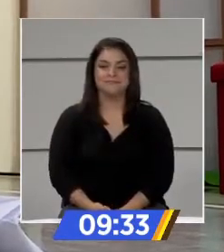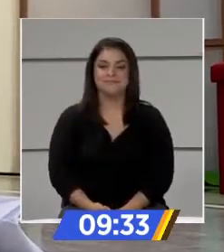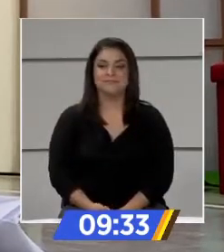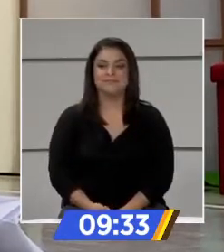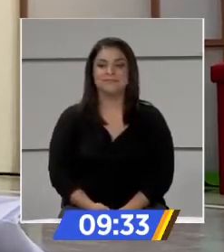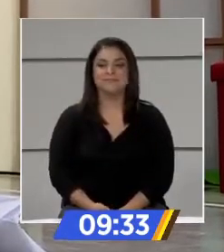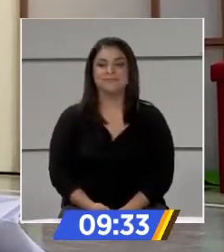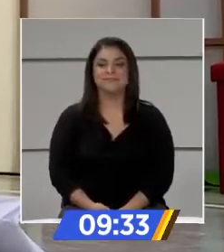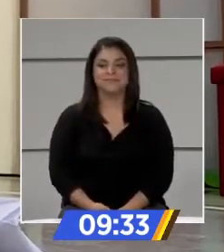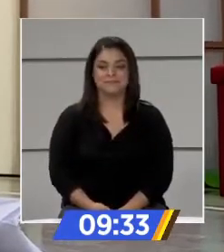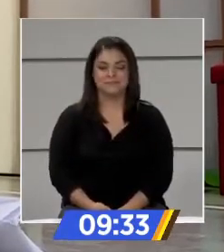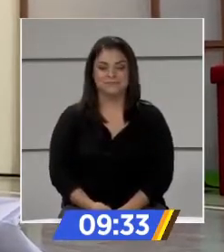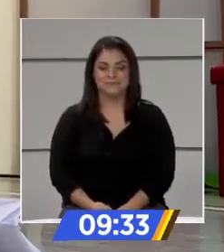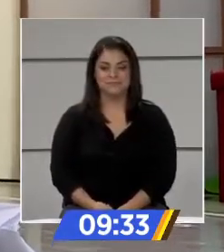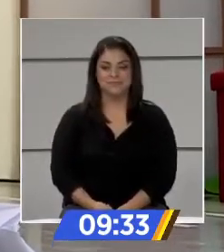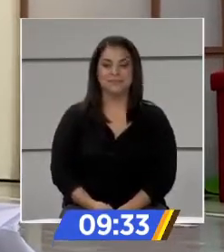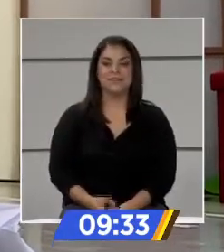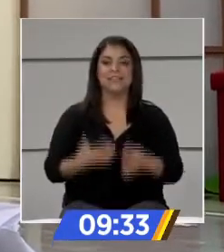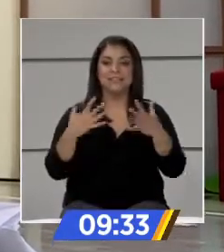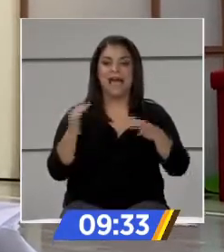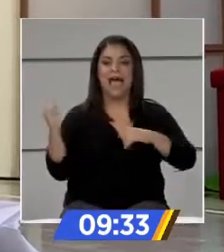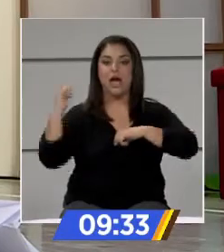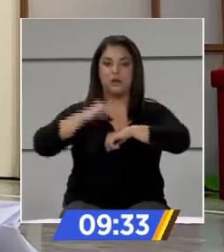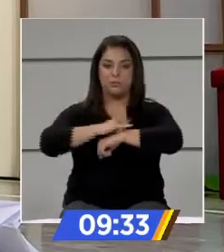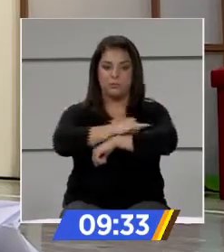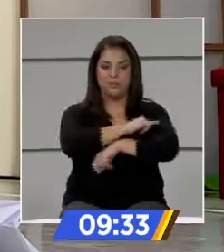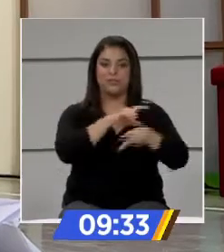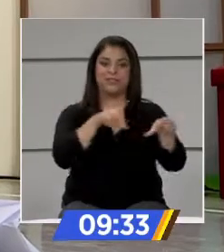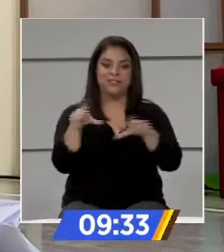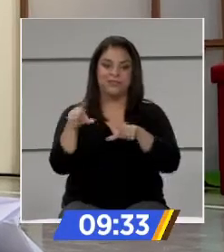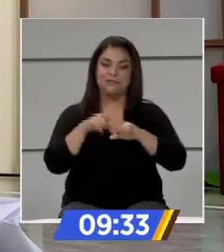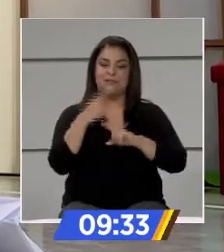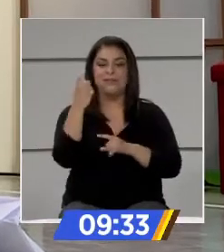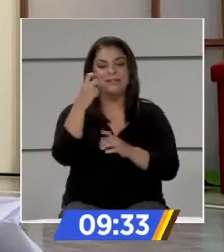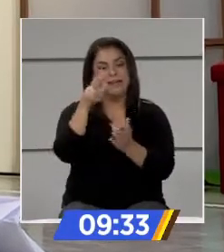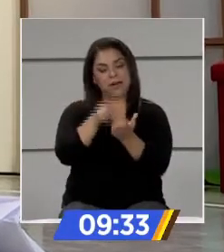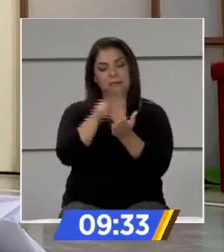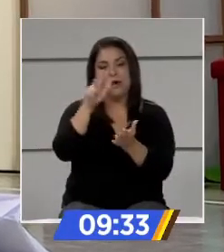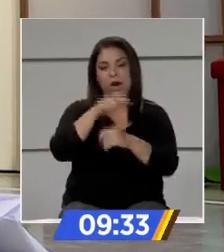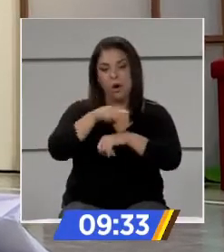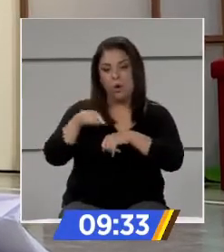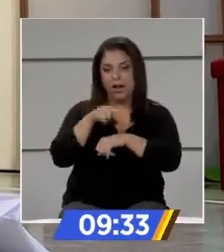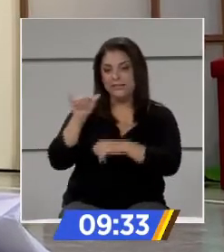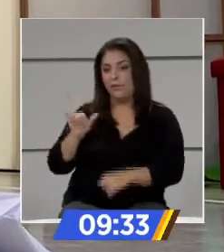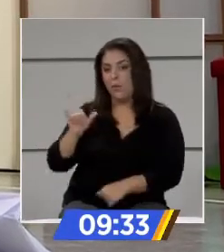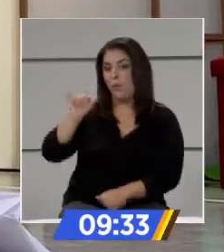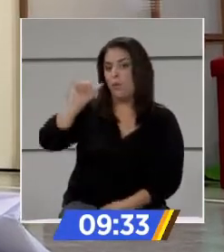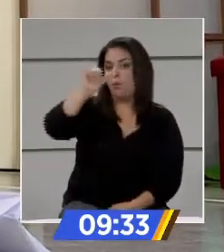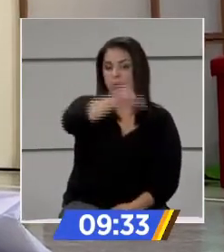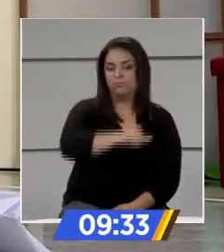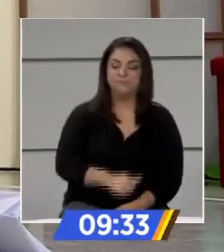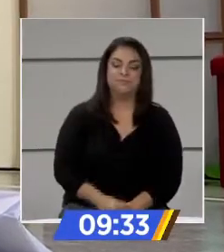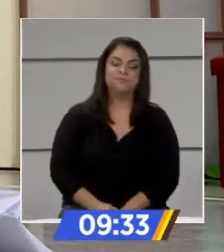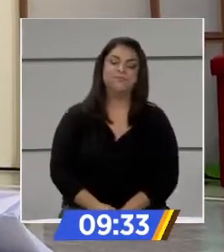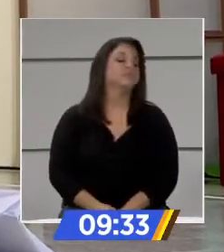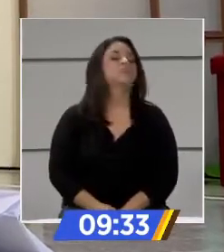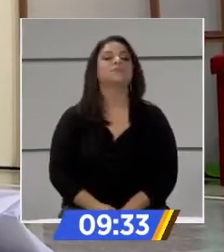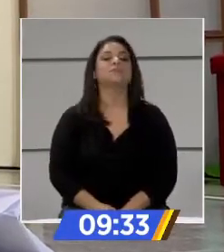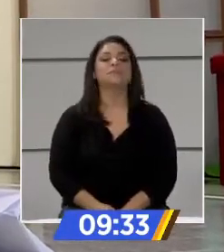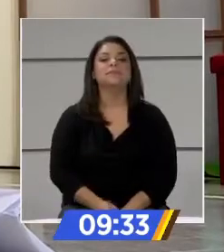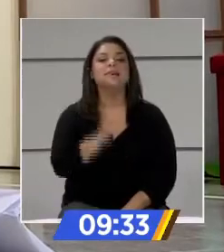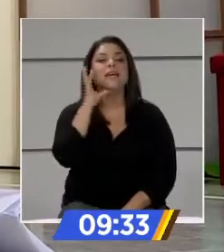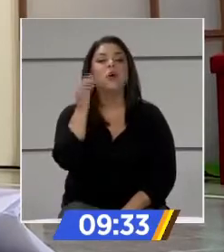Ajá, exactamente. Ya está el aeropuerto hecho, pero sí, todavía no lo han aprobado. Bueno, las horas vuelo. Yo creo que lo mejor